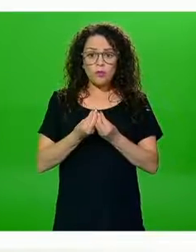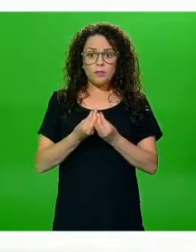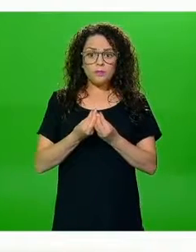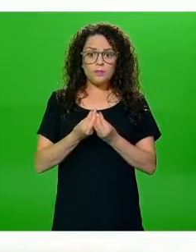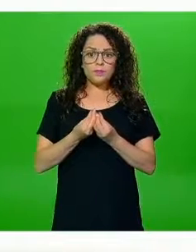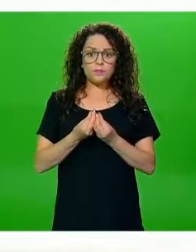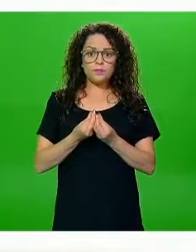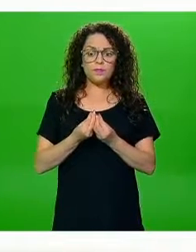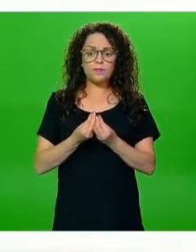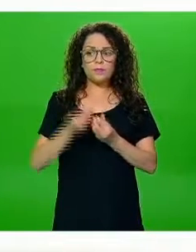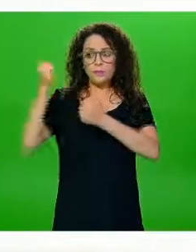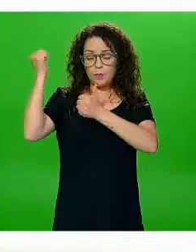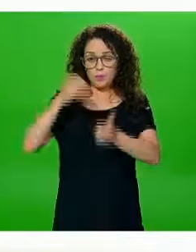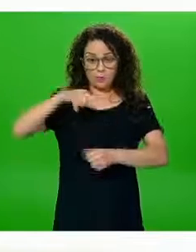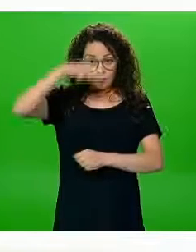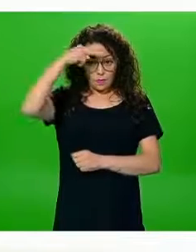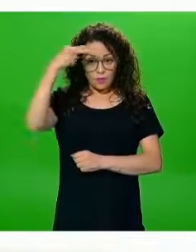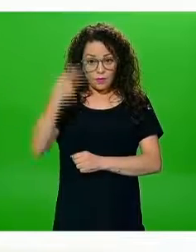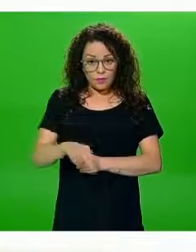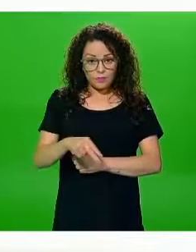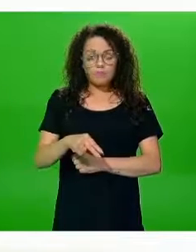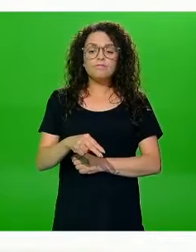arribadas a México es de